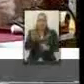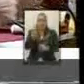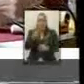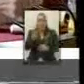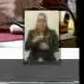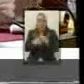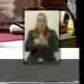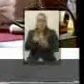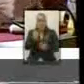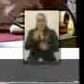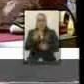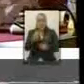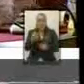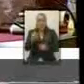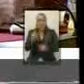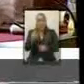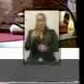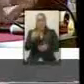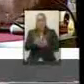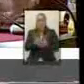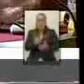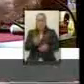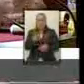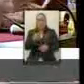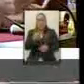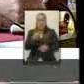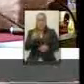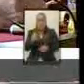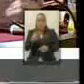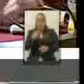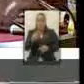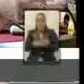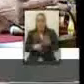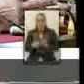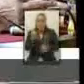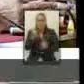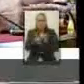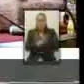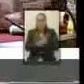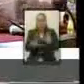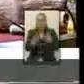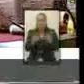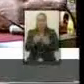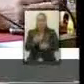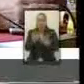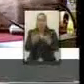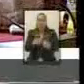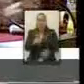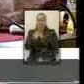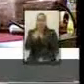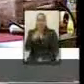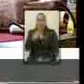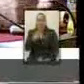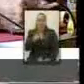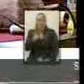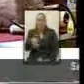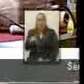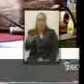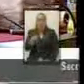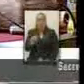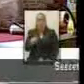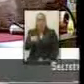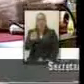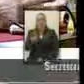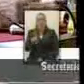de las acciones. Y lo que está proponiendo Víctor Andrés García Belaúnde es liquidar la empresa para que la empresa sea malbarateada y